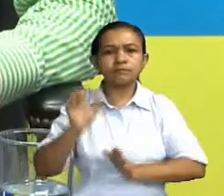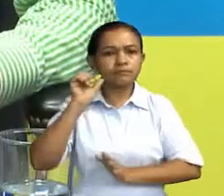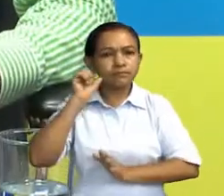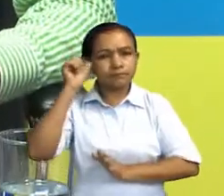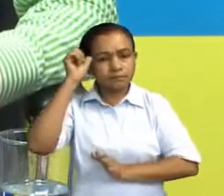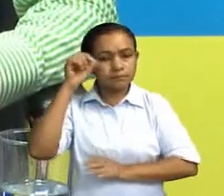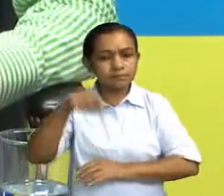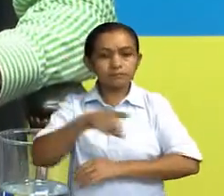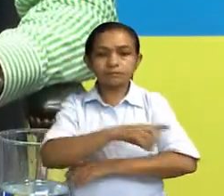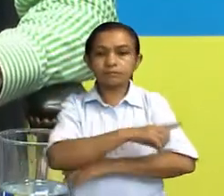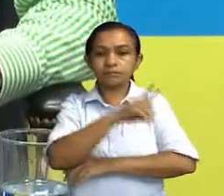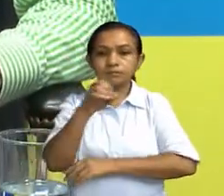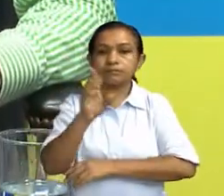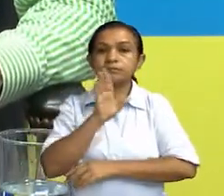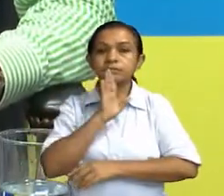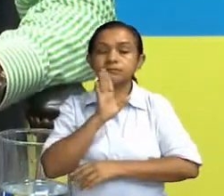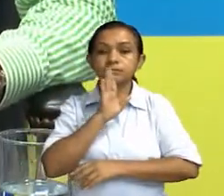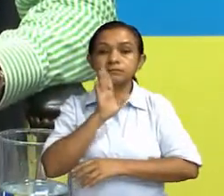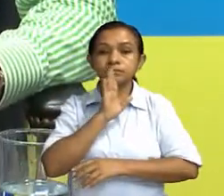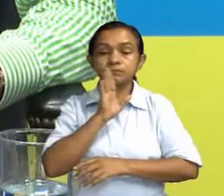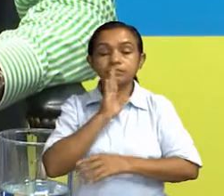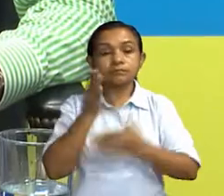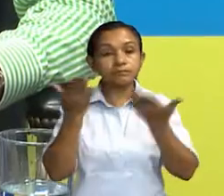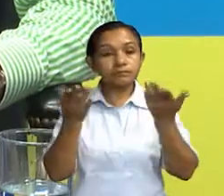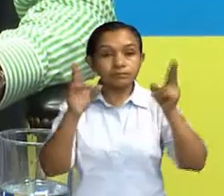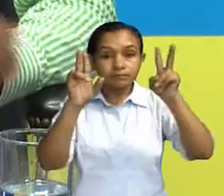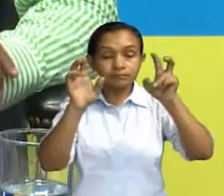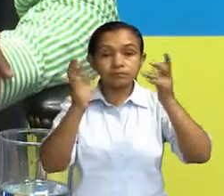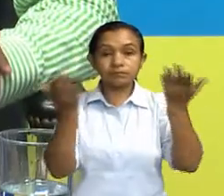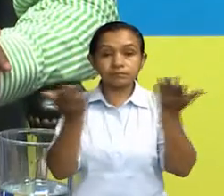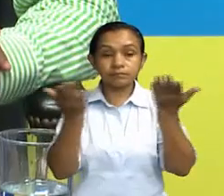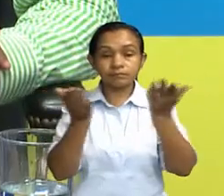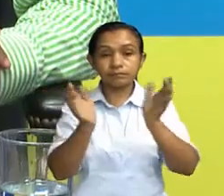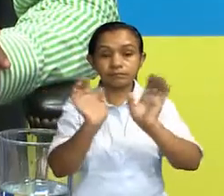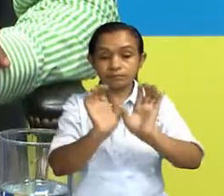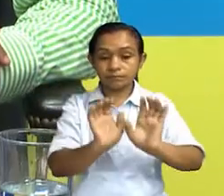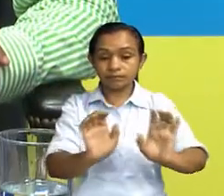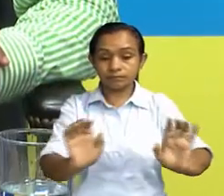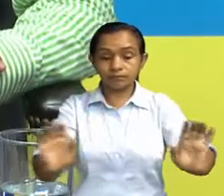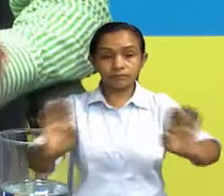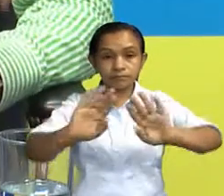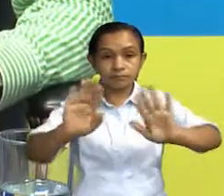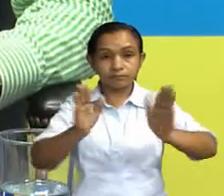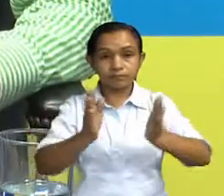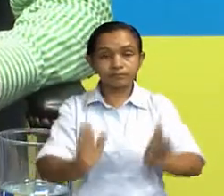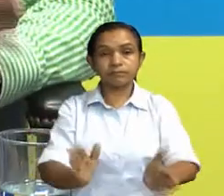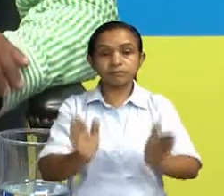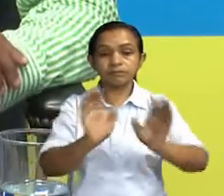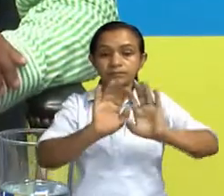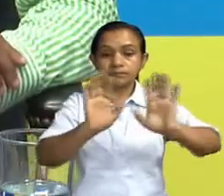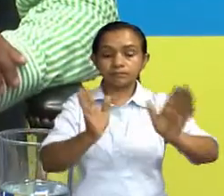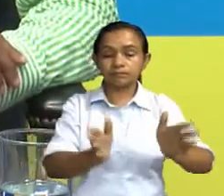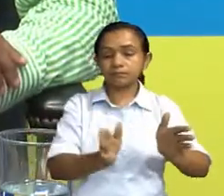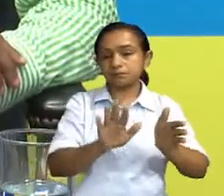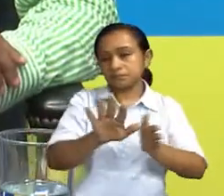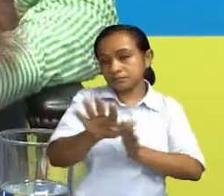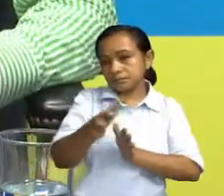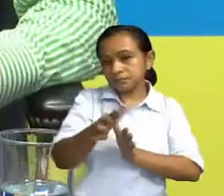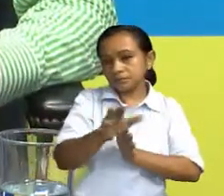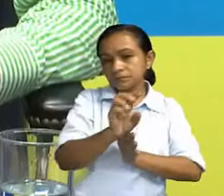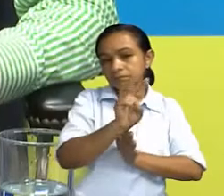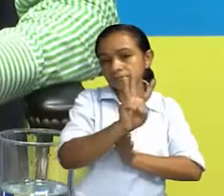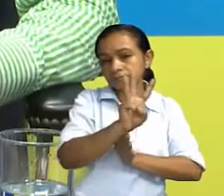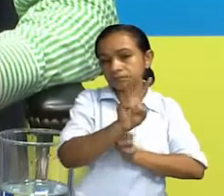el día de hoy vamos a estar a tocarlo en la manera que afecta a nuestras niñas. Niñas en edades de los